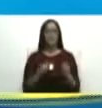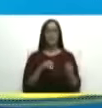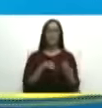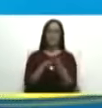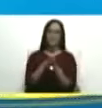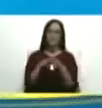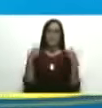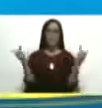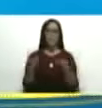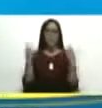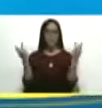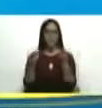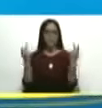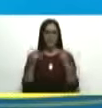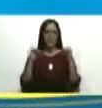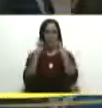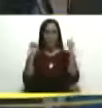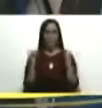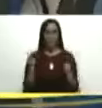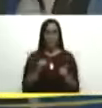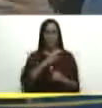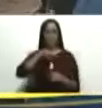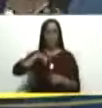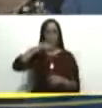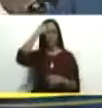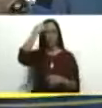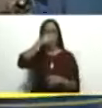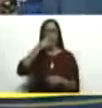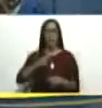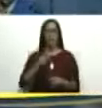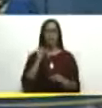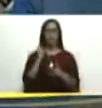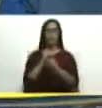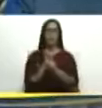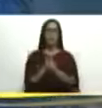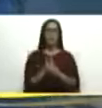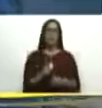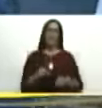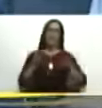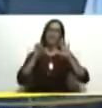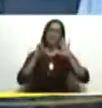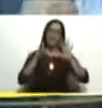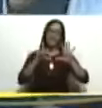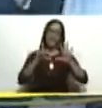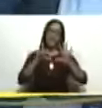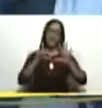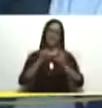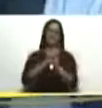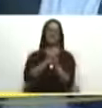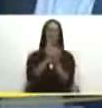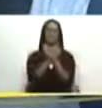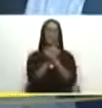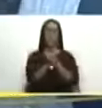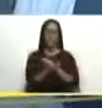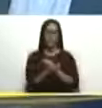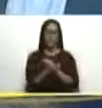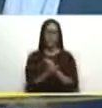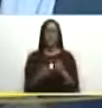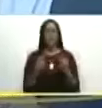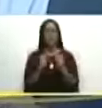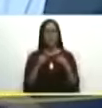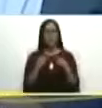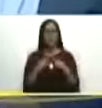prosperidad y para la felicidad de nuestro pueblo, enrumbado en las 7 transformaciones, en los distintos